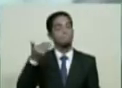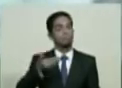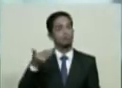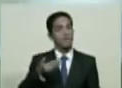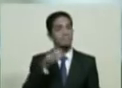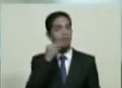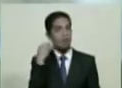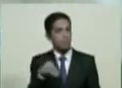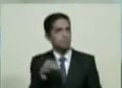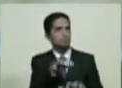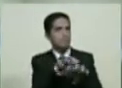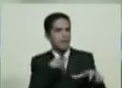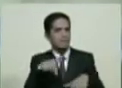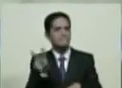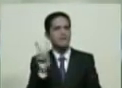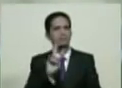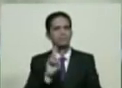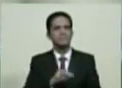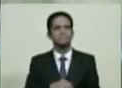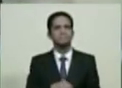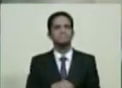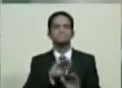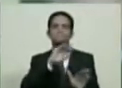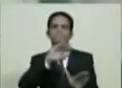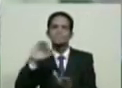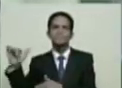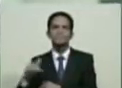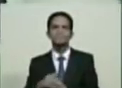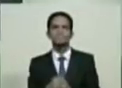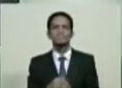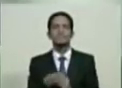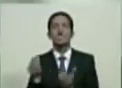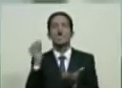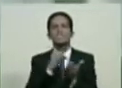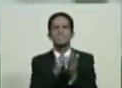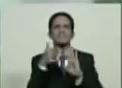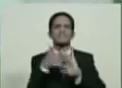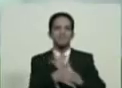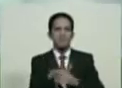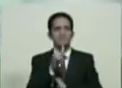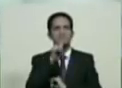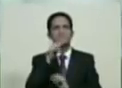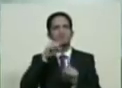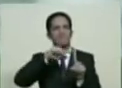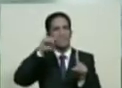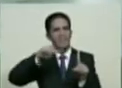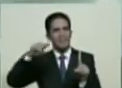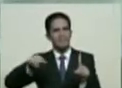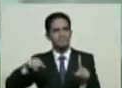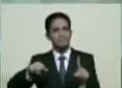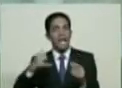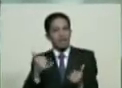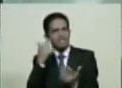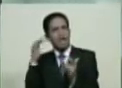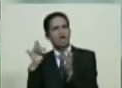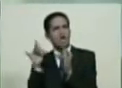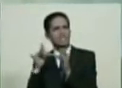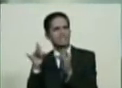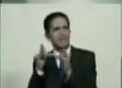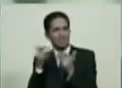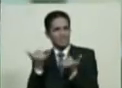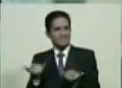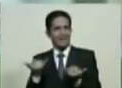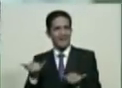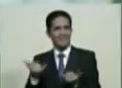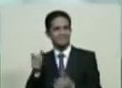que reina en nuestro país. Vamos a retomar el tema del sistema eléctrico en la entidad occidental del Zulia y por ello nos vamos en vivo y directo con nuestra